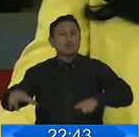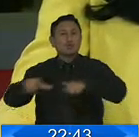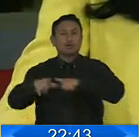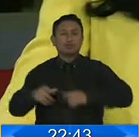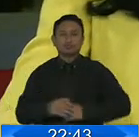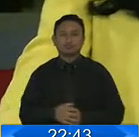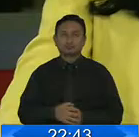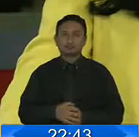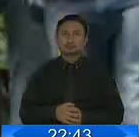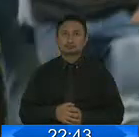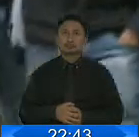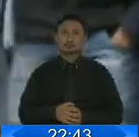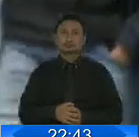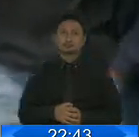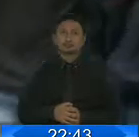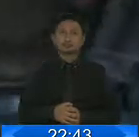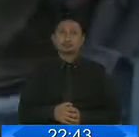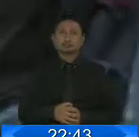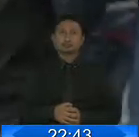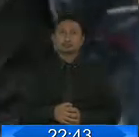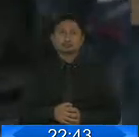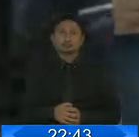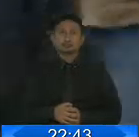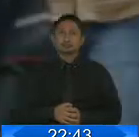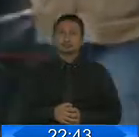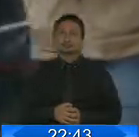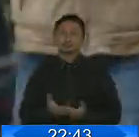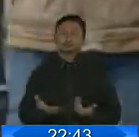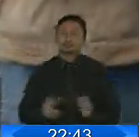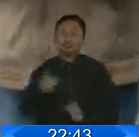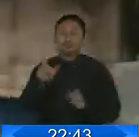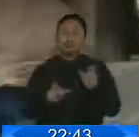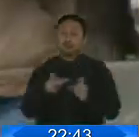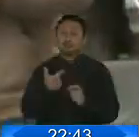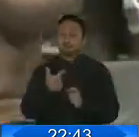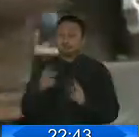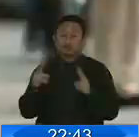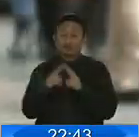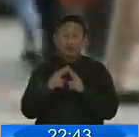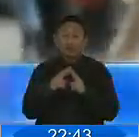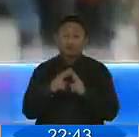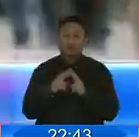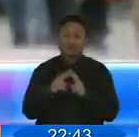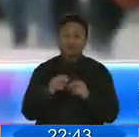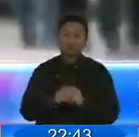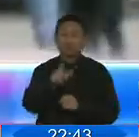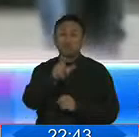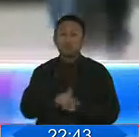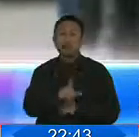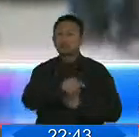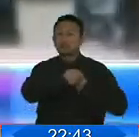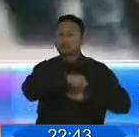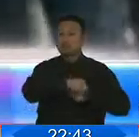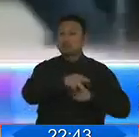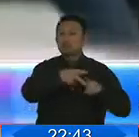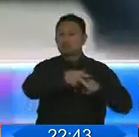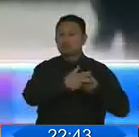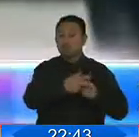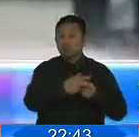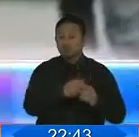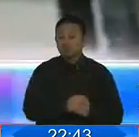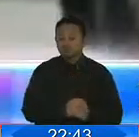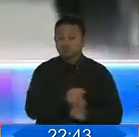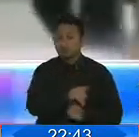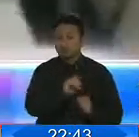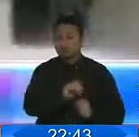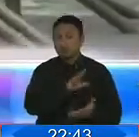sospechosos. Nadie sabe los sentimientos de nadie, dice un refrán popular. El propietario de un taller mecánico de alguna forma estaba